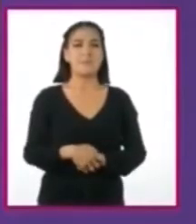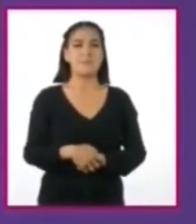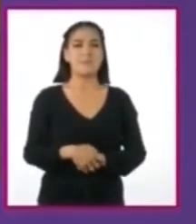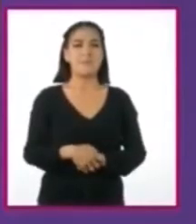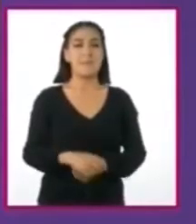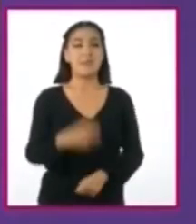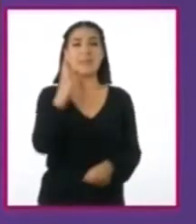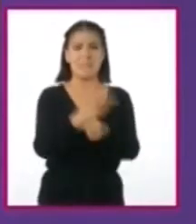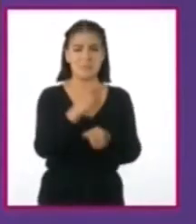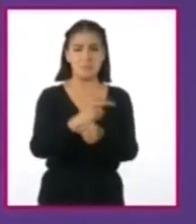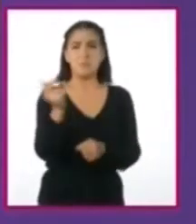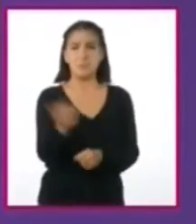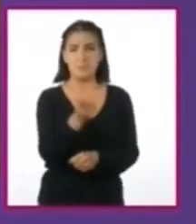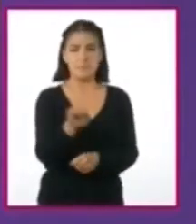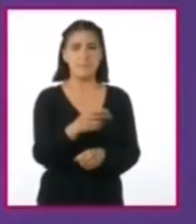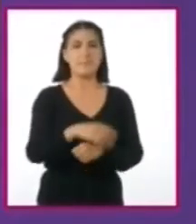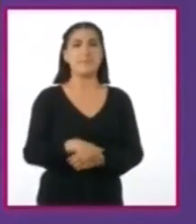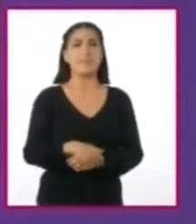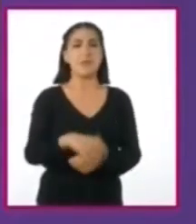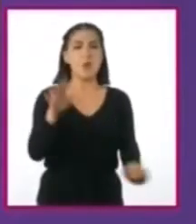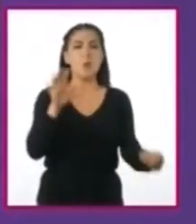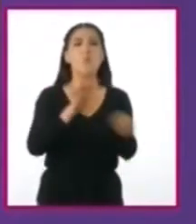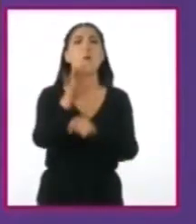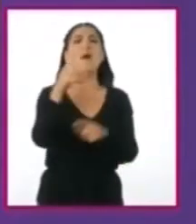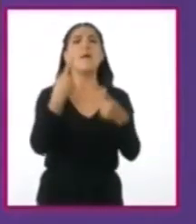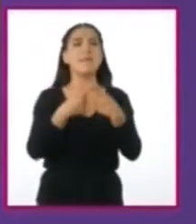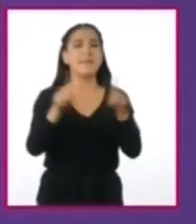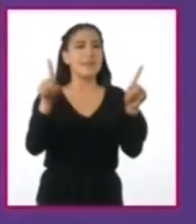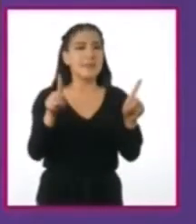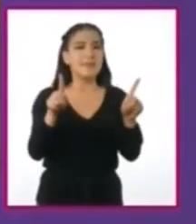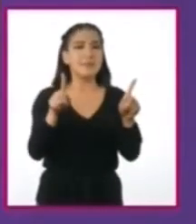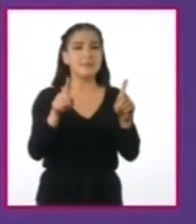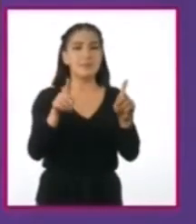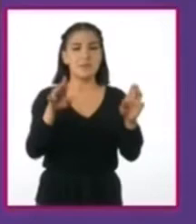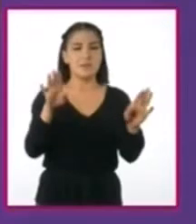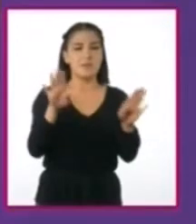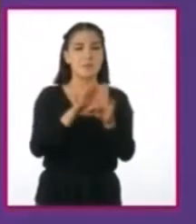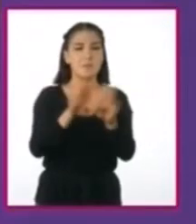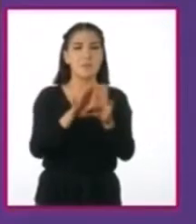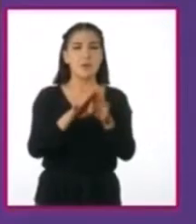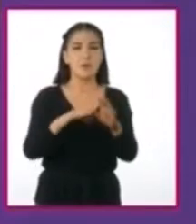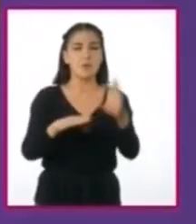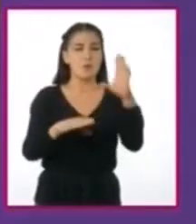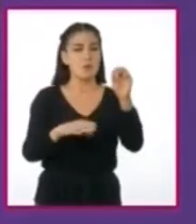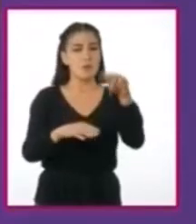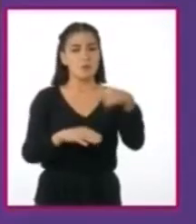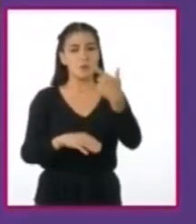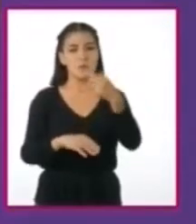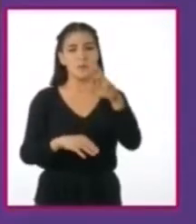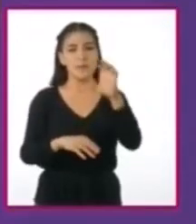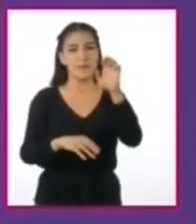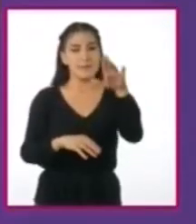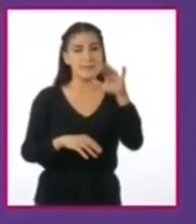La segunda pregunta, ¿cuál es la diferencia entre la congruencia y semejanza?